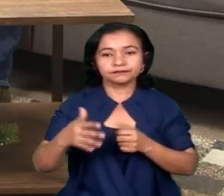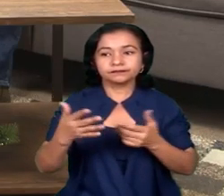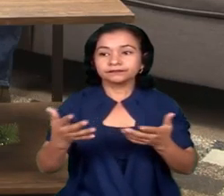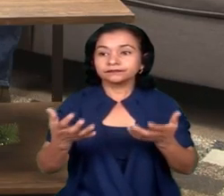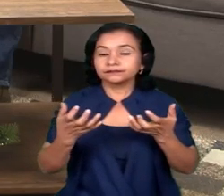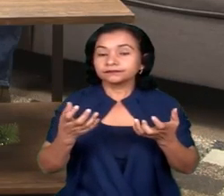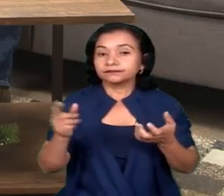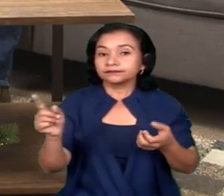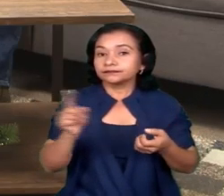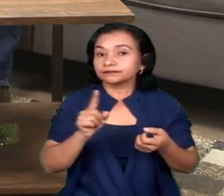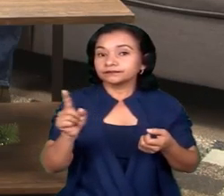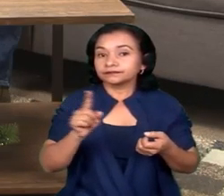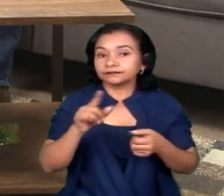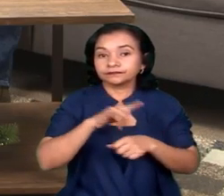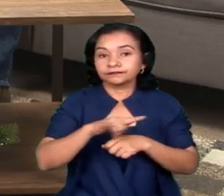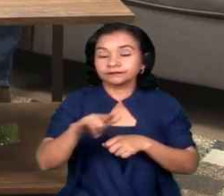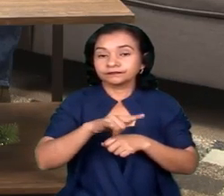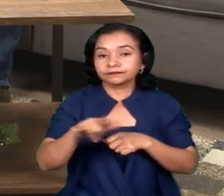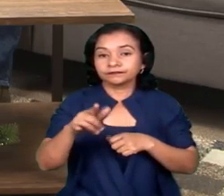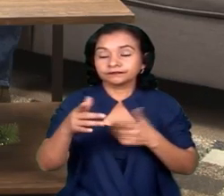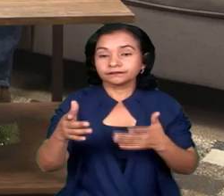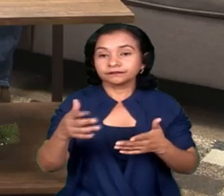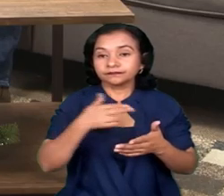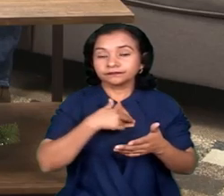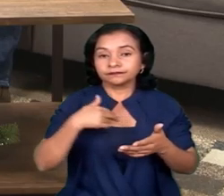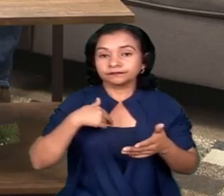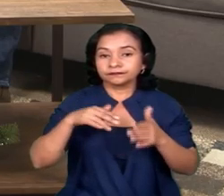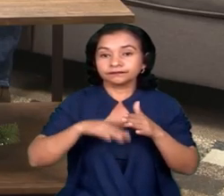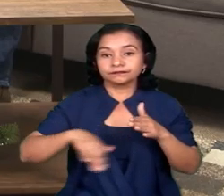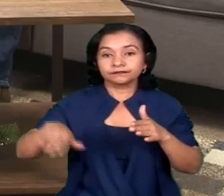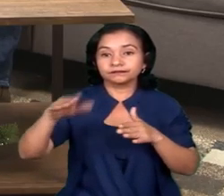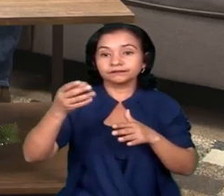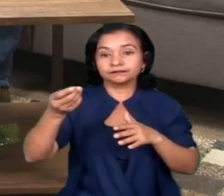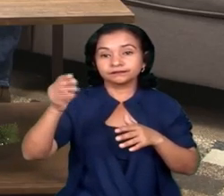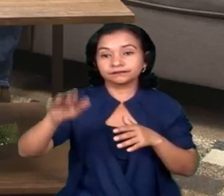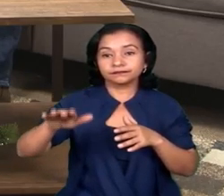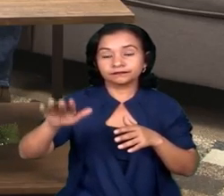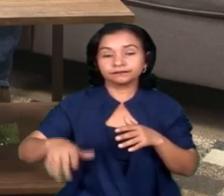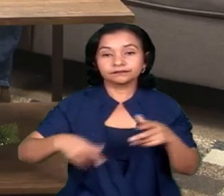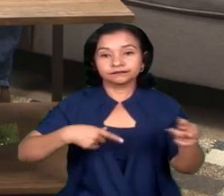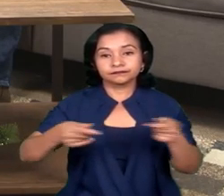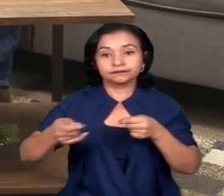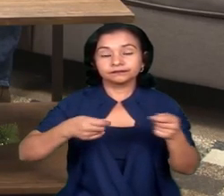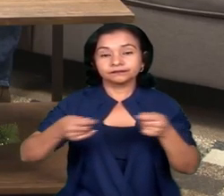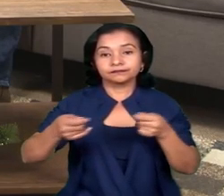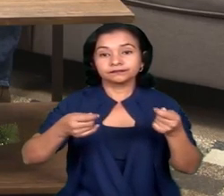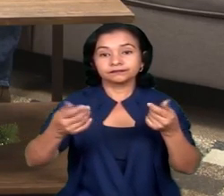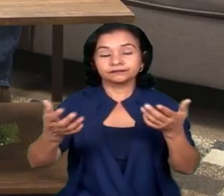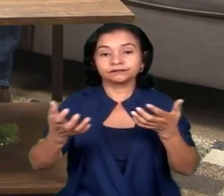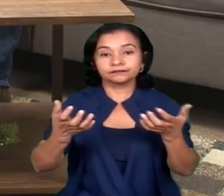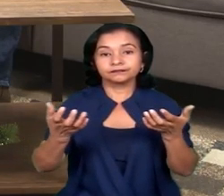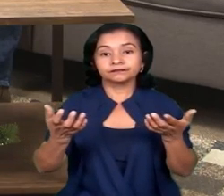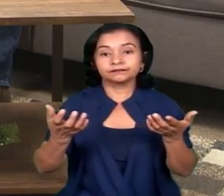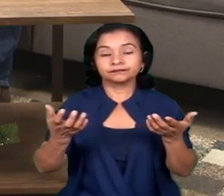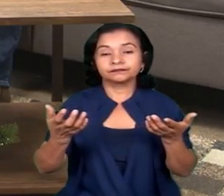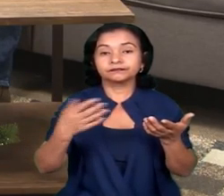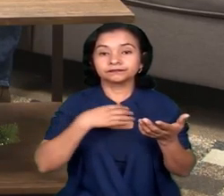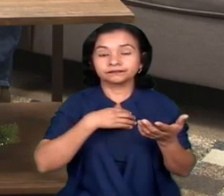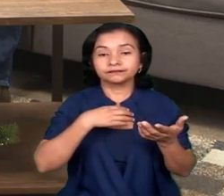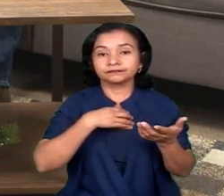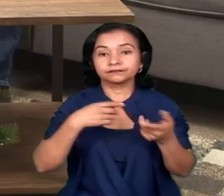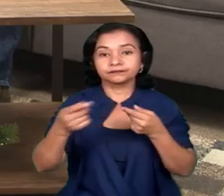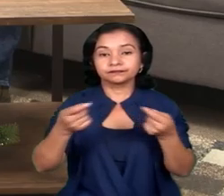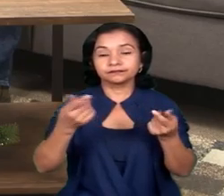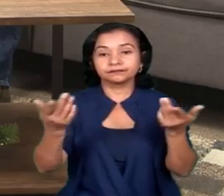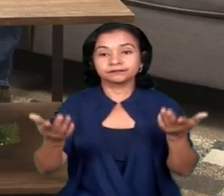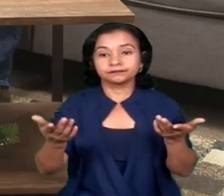no busquemos de dar, porque si en más damos más barato, más vendemos, y eso es lo que es el eslogan de nosotros, y con